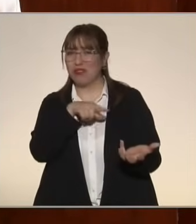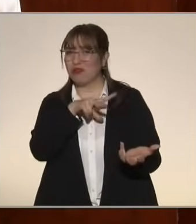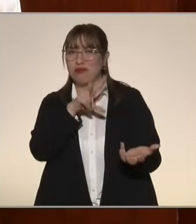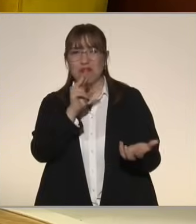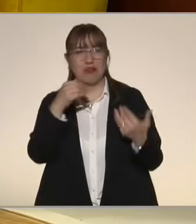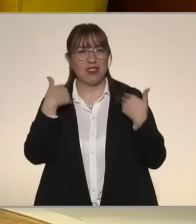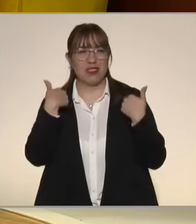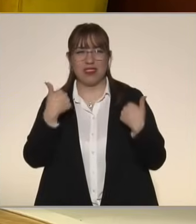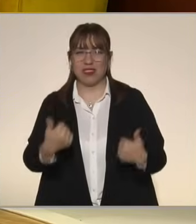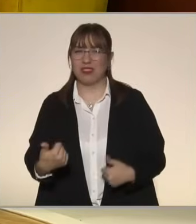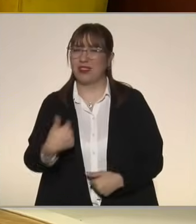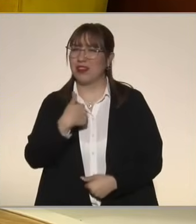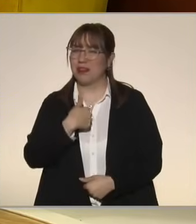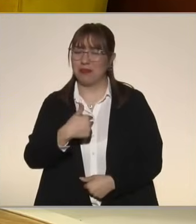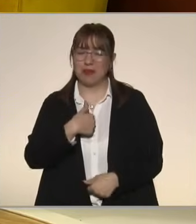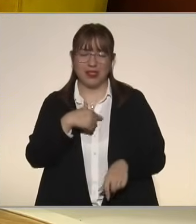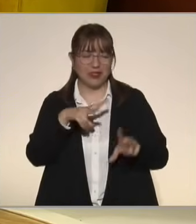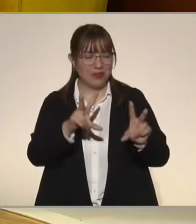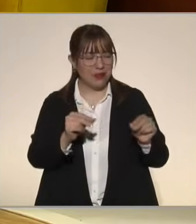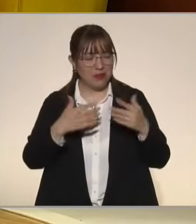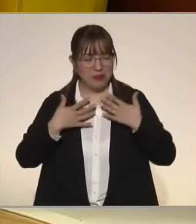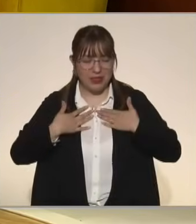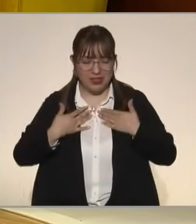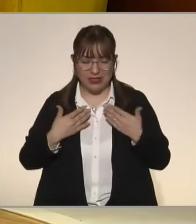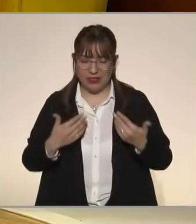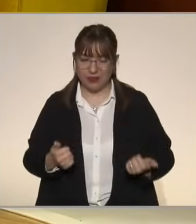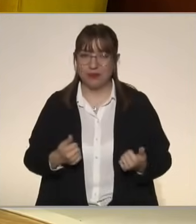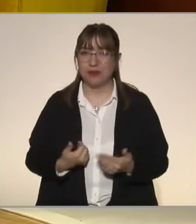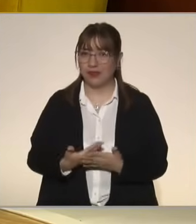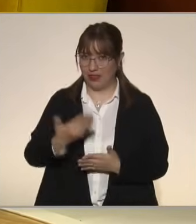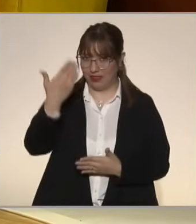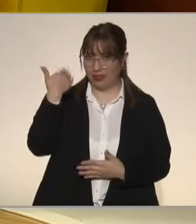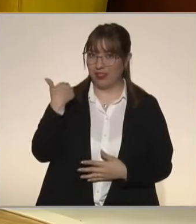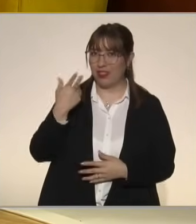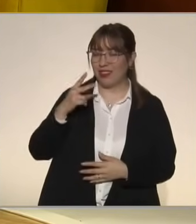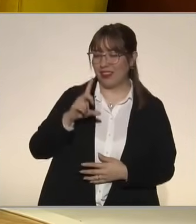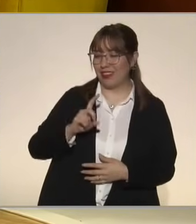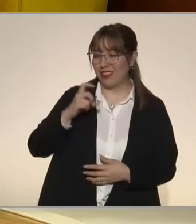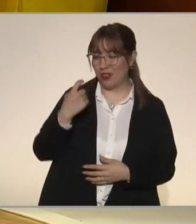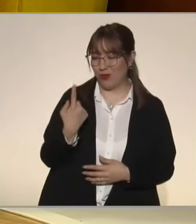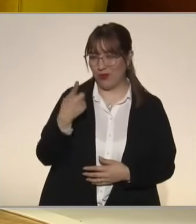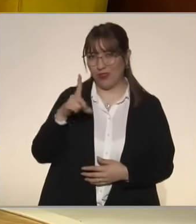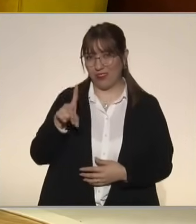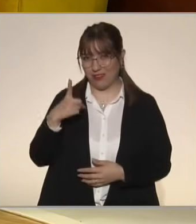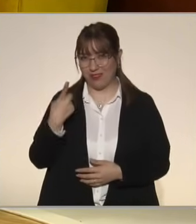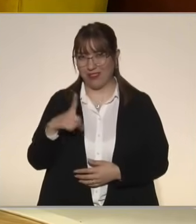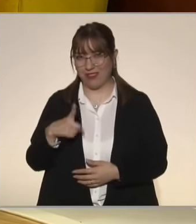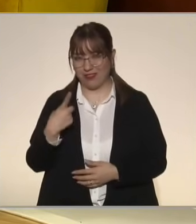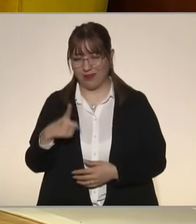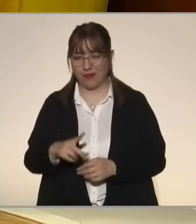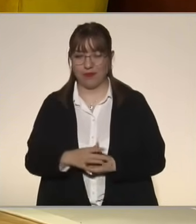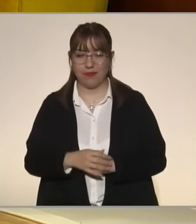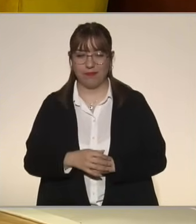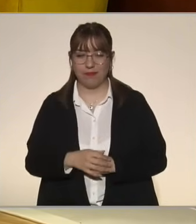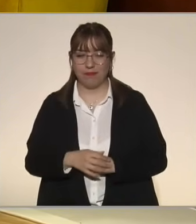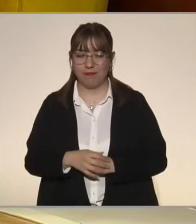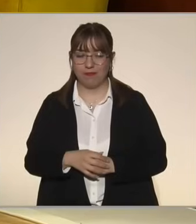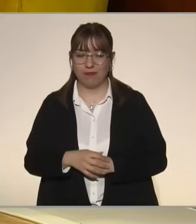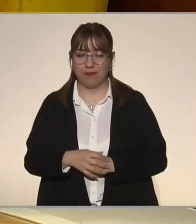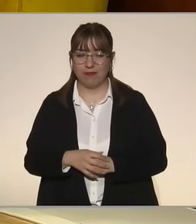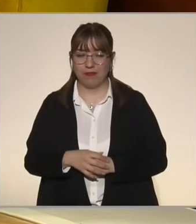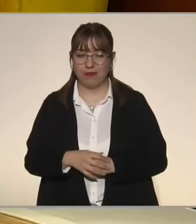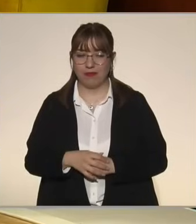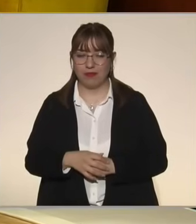pasando. Y en ese momento, 31 de diciembre, pues nosotros en lo menos que pensábamos era